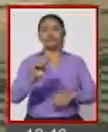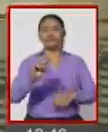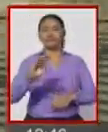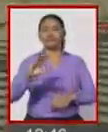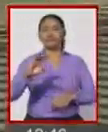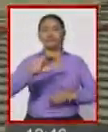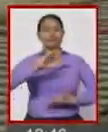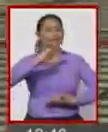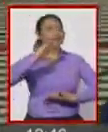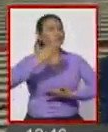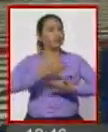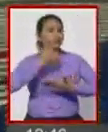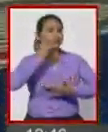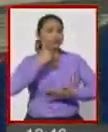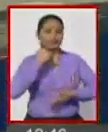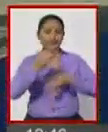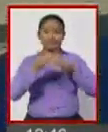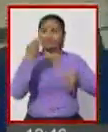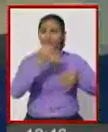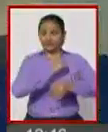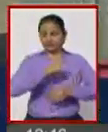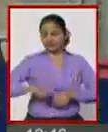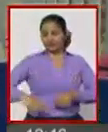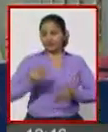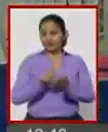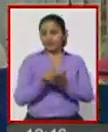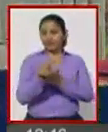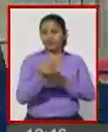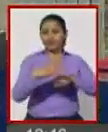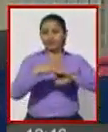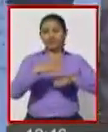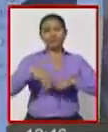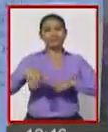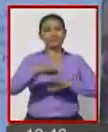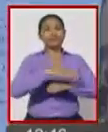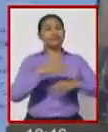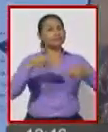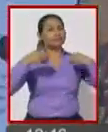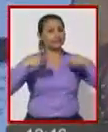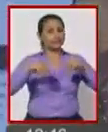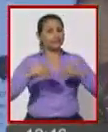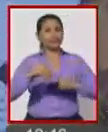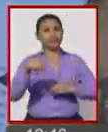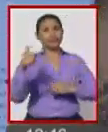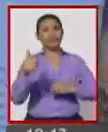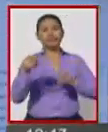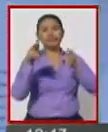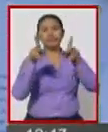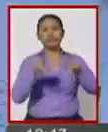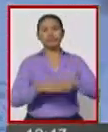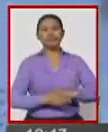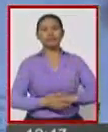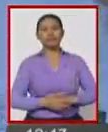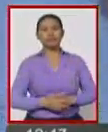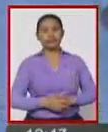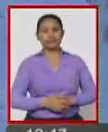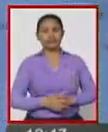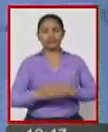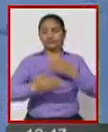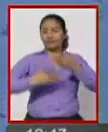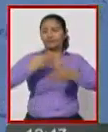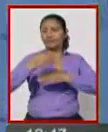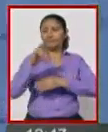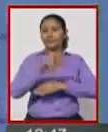Tejerina, hija de don Felipe, señaló que si la alcaldía no compra los terrenos, ellos los venderán a otra persona. Ellos no hicieron